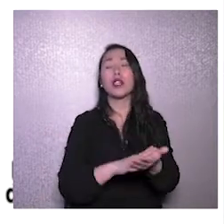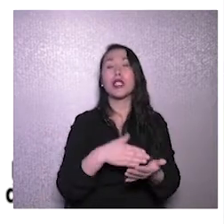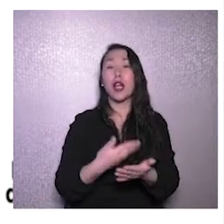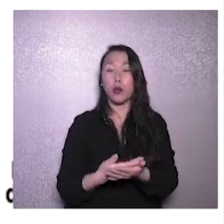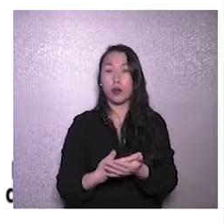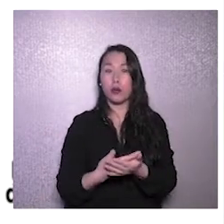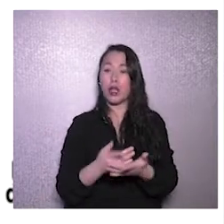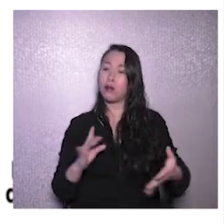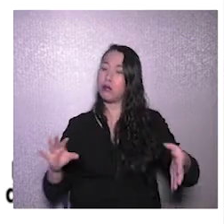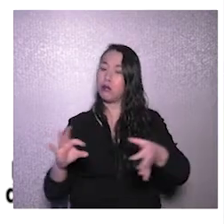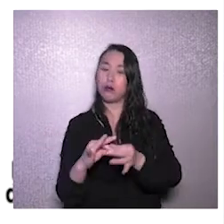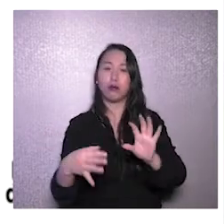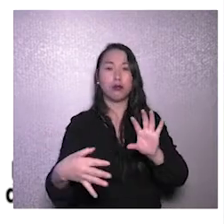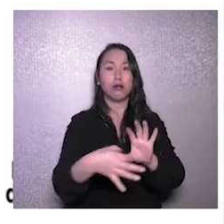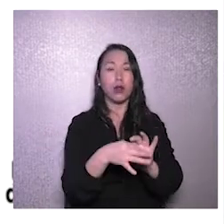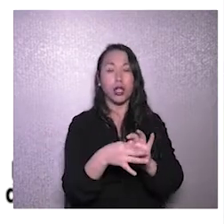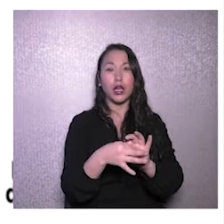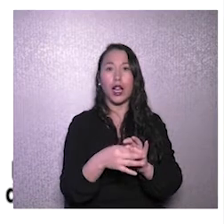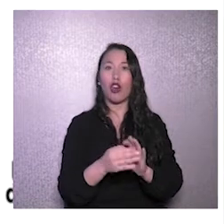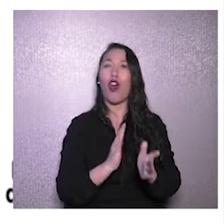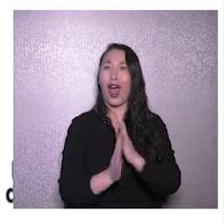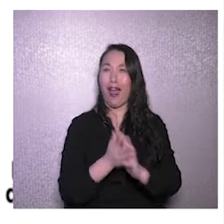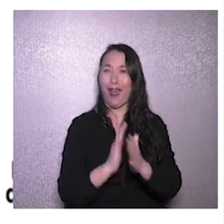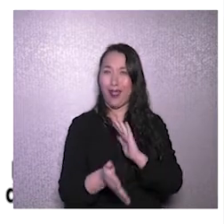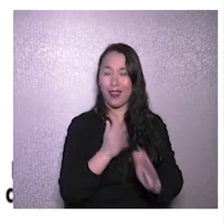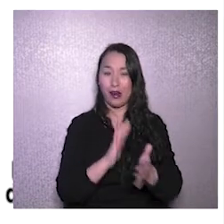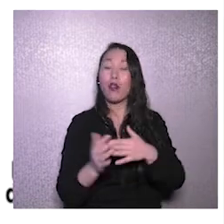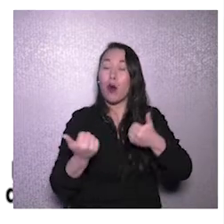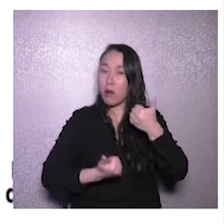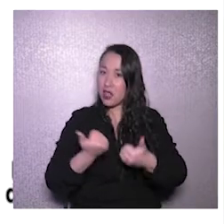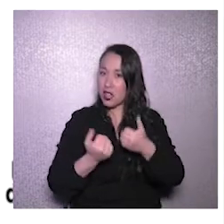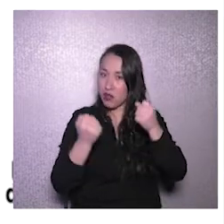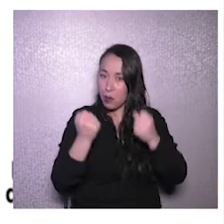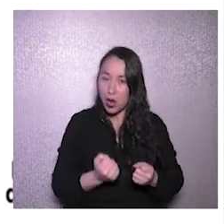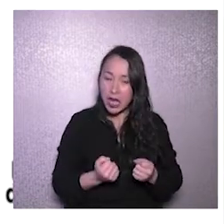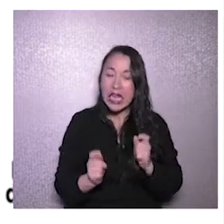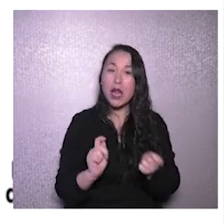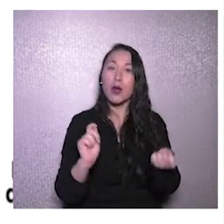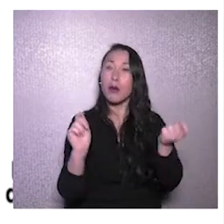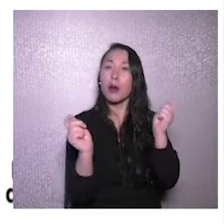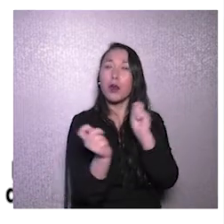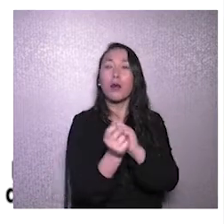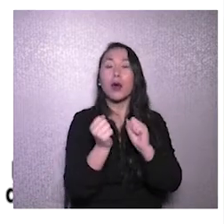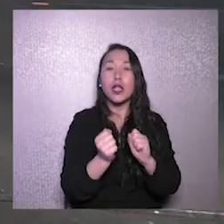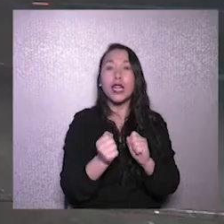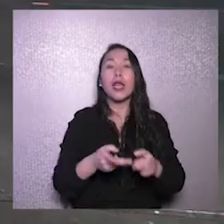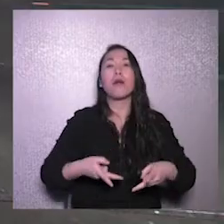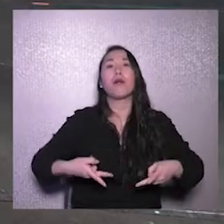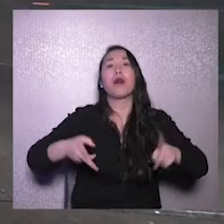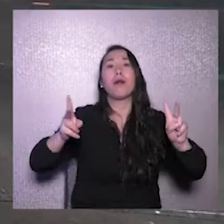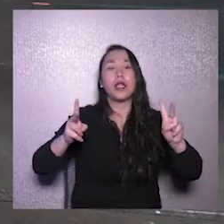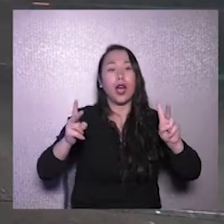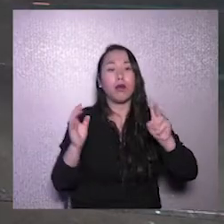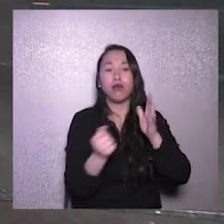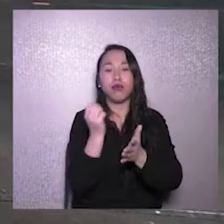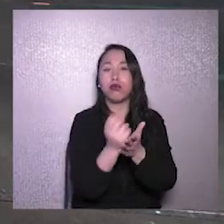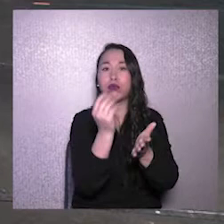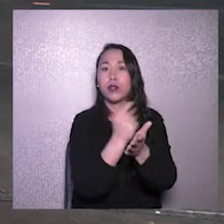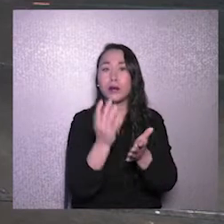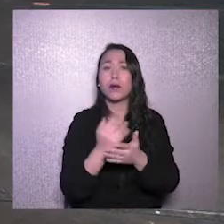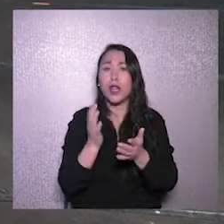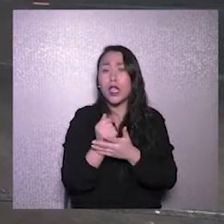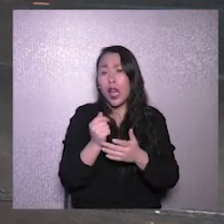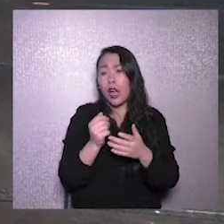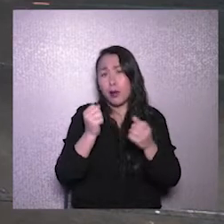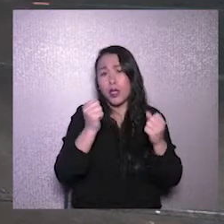poder tener un mercado ágil, competitivo, dinámico, que permita explotar todas estas capacidades que acaban de